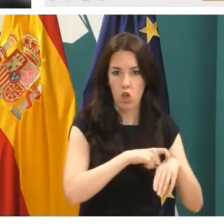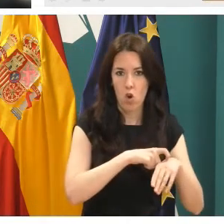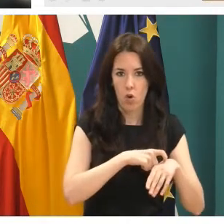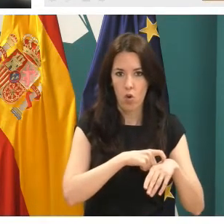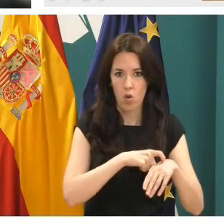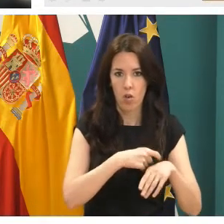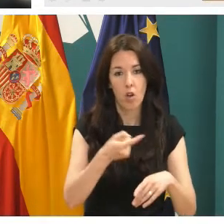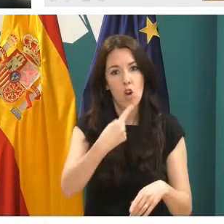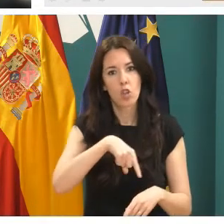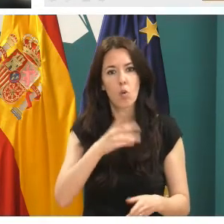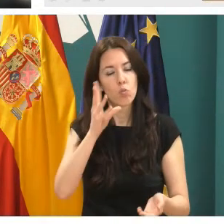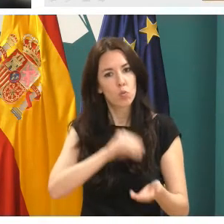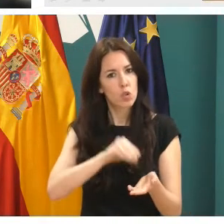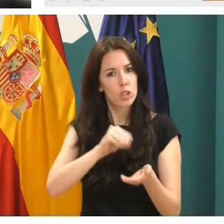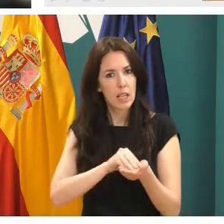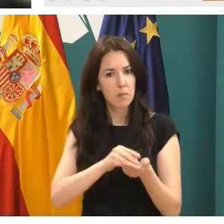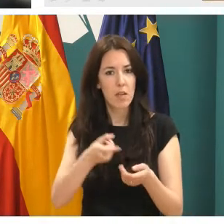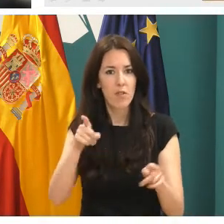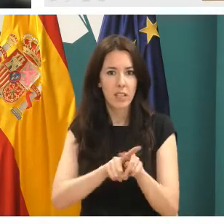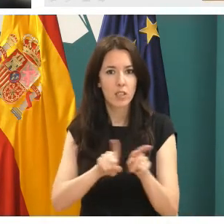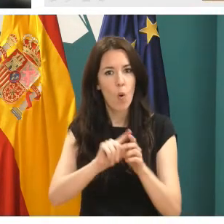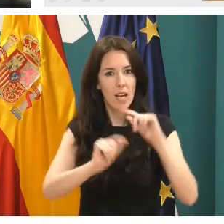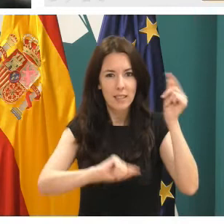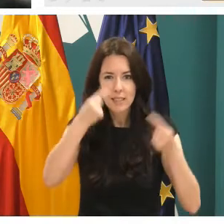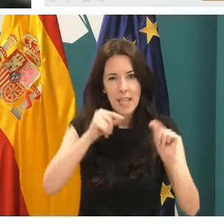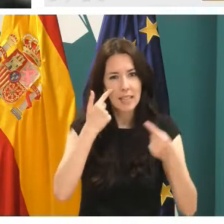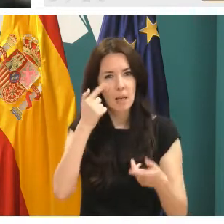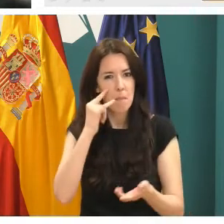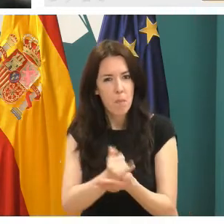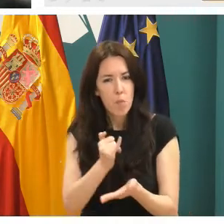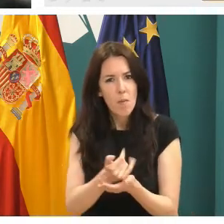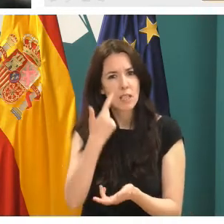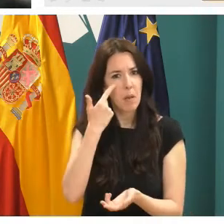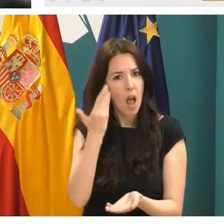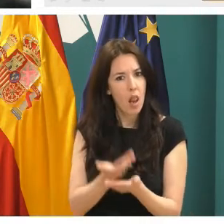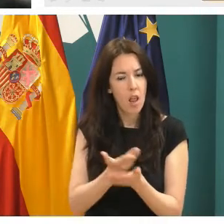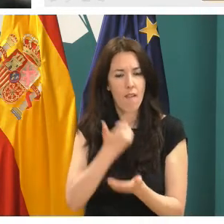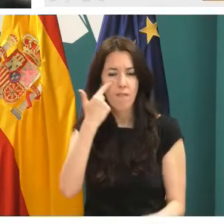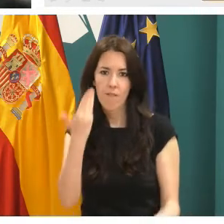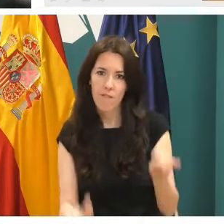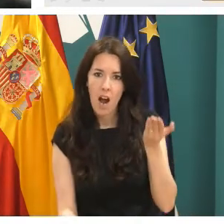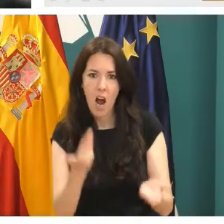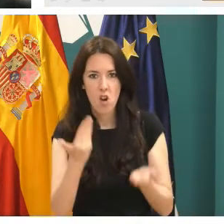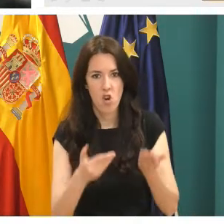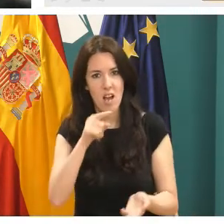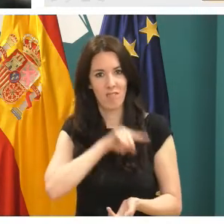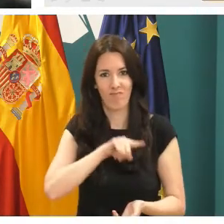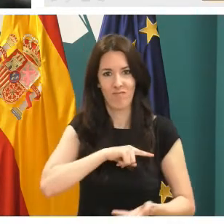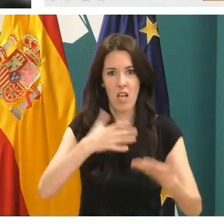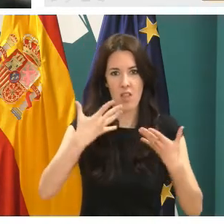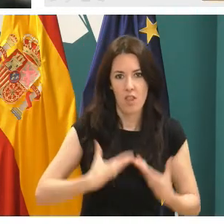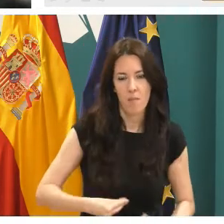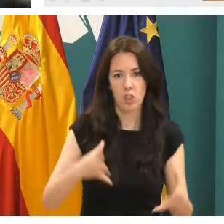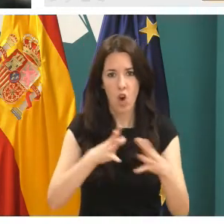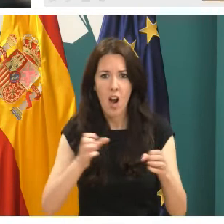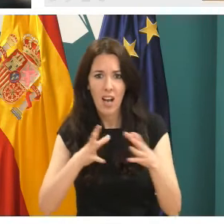no tengamos que pasar muchas veces una batería, unos test para verdaderamente constatar, valorar esos estados de depresión, ansiedad,